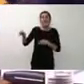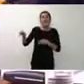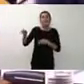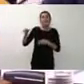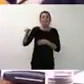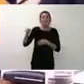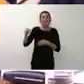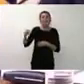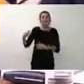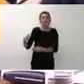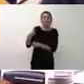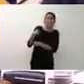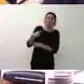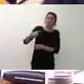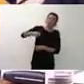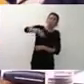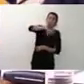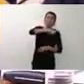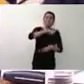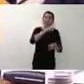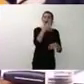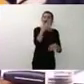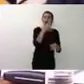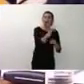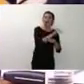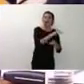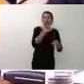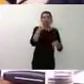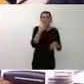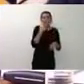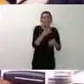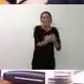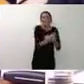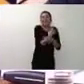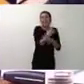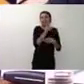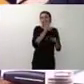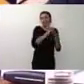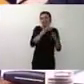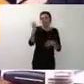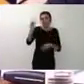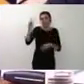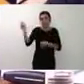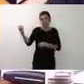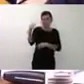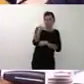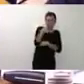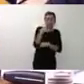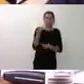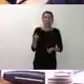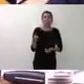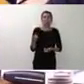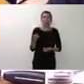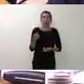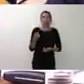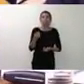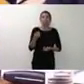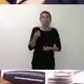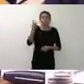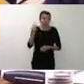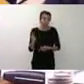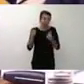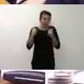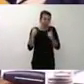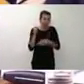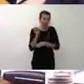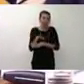llegado carta certificada de Venezuela. Manolo, el cartero, empezaba a decir los nombres en voz alta. Y